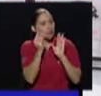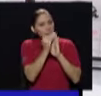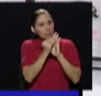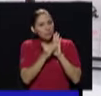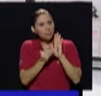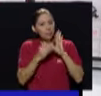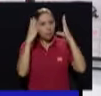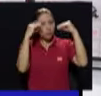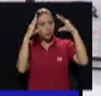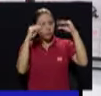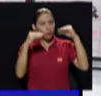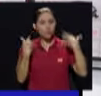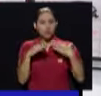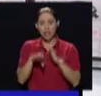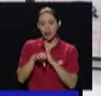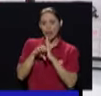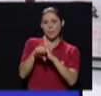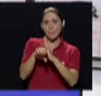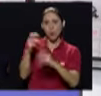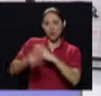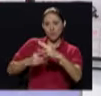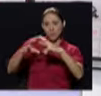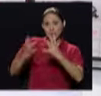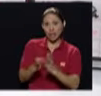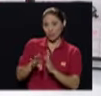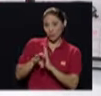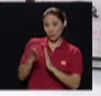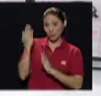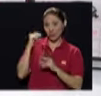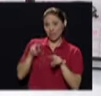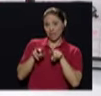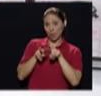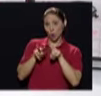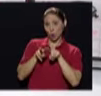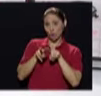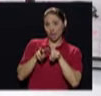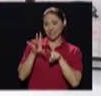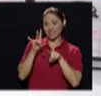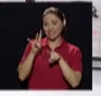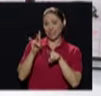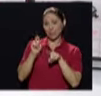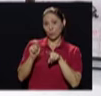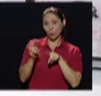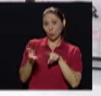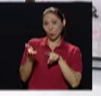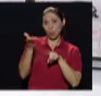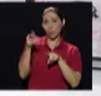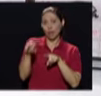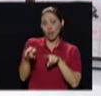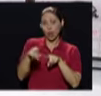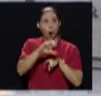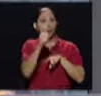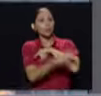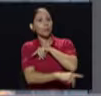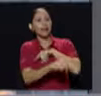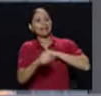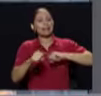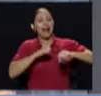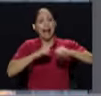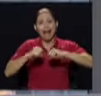ejemplo a nivel mundial. Tuvimos un terremoto grande en Nicoya de magnitud 7.6 que en otros lugares del mundo mata a cualquier cantidad de gente,